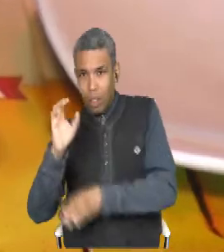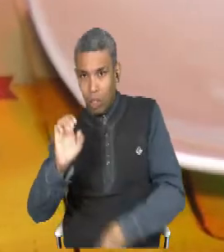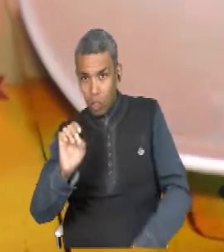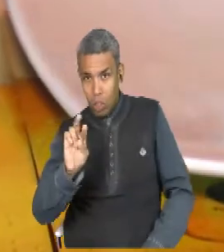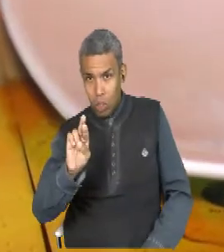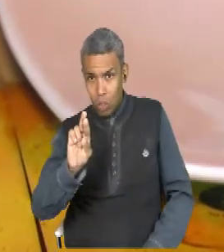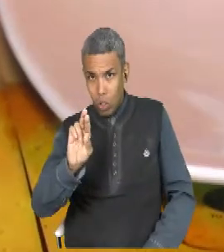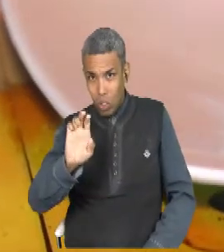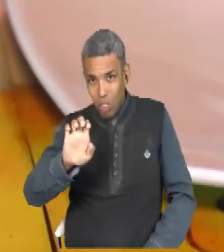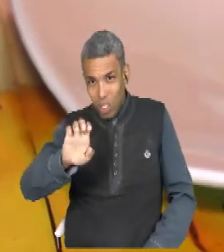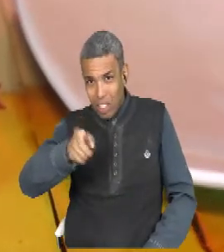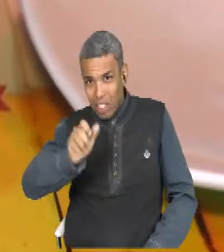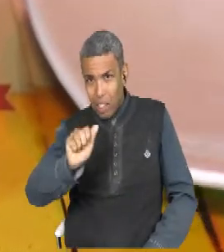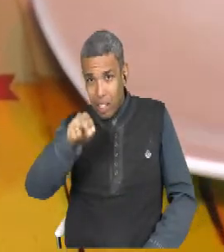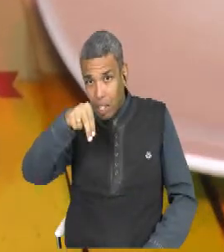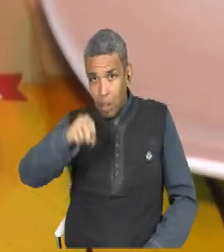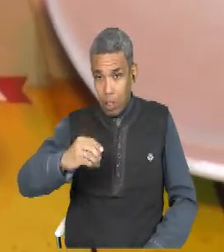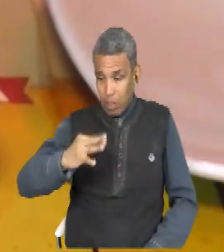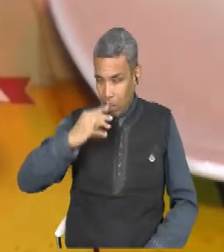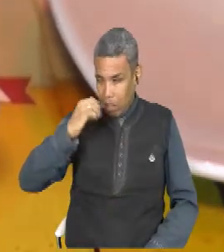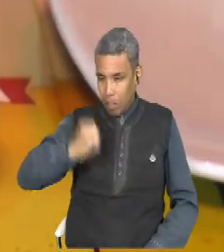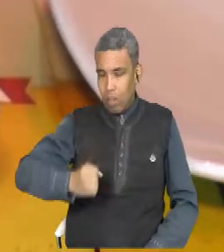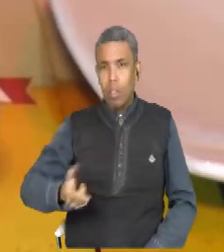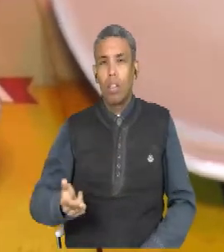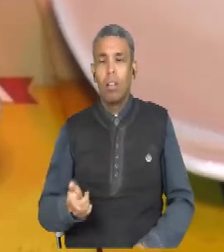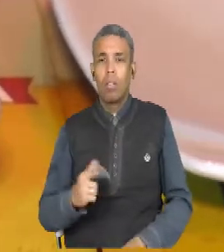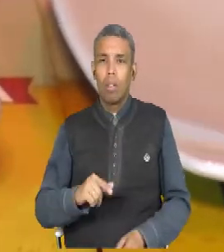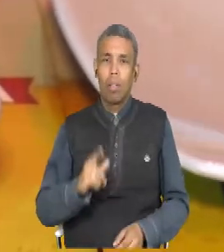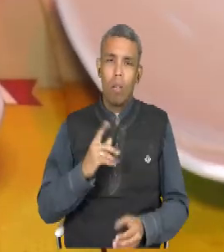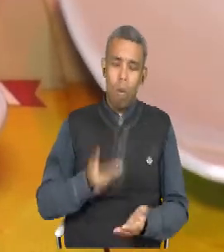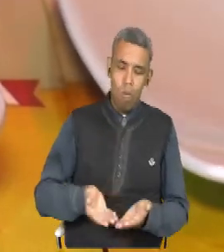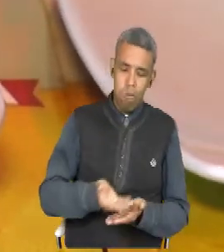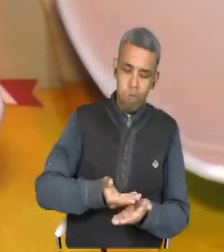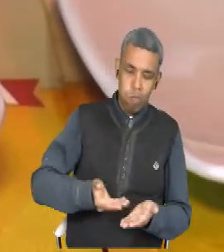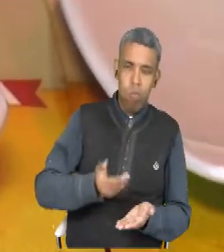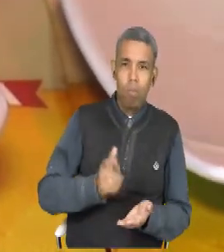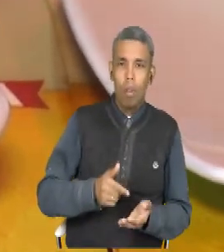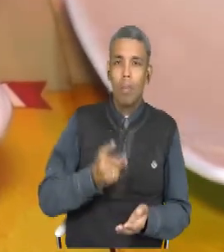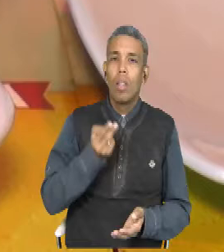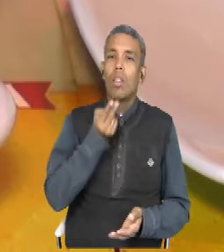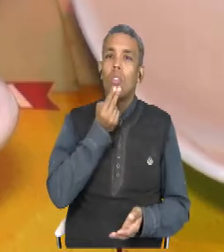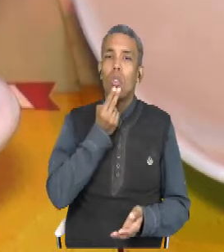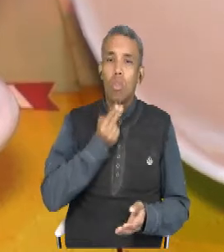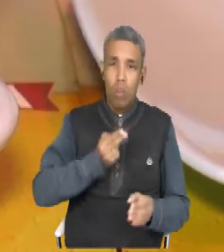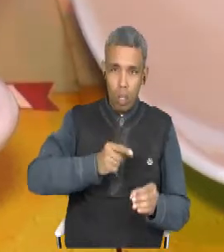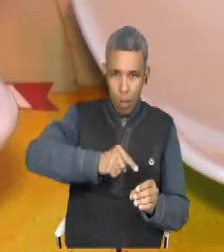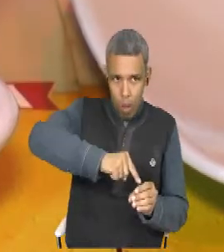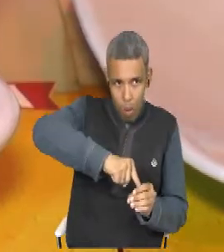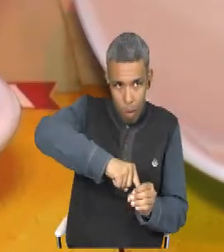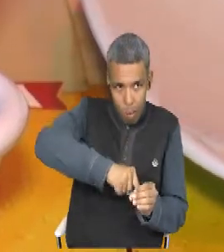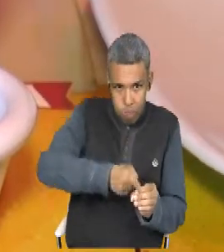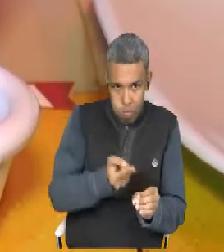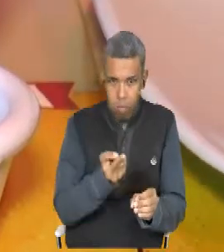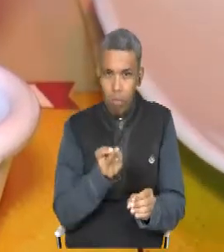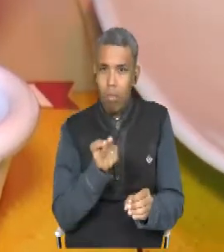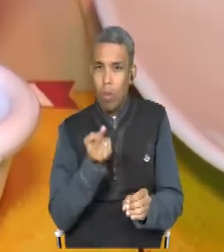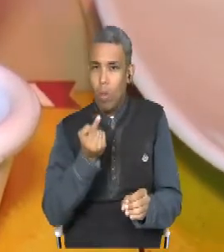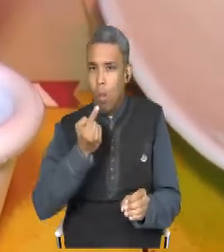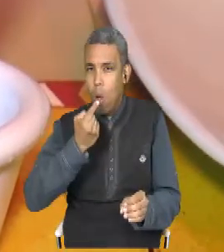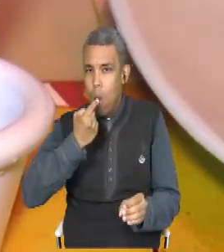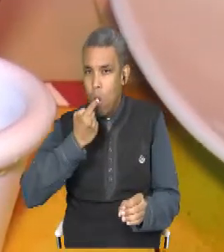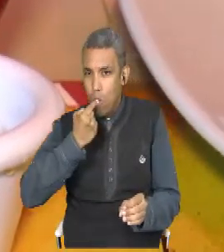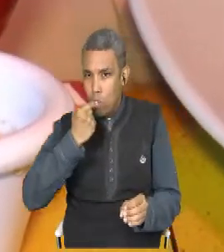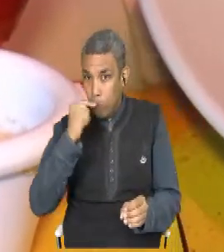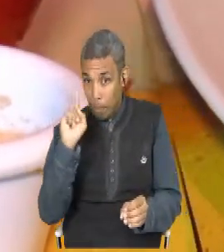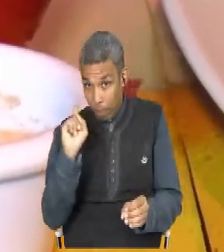barbecue, las untamos de miel, las pasamos por la plancha y después las freímos. Bueno, háblenos un poco